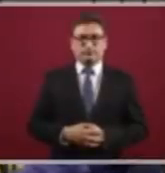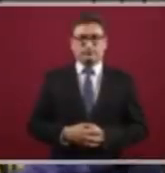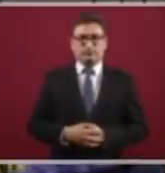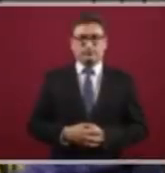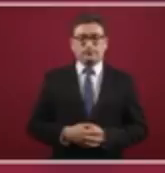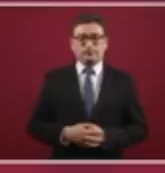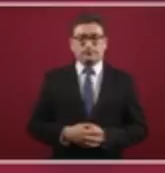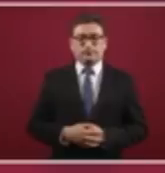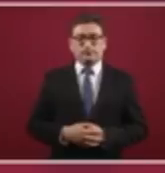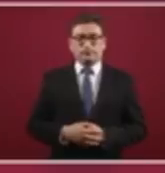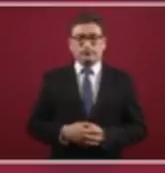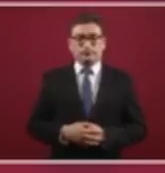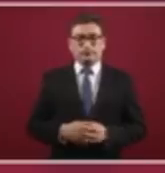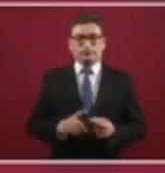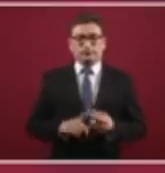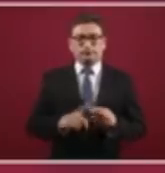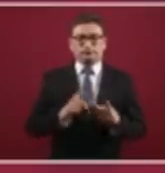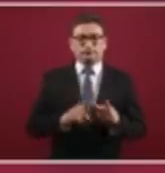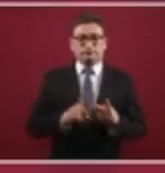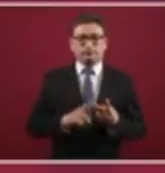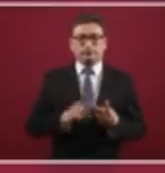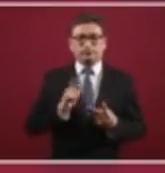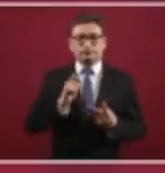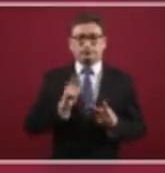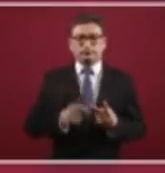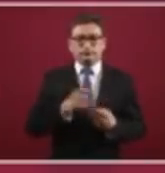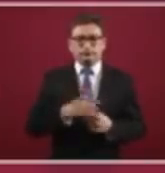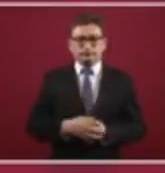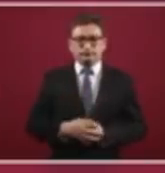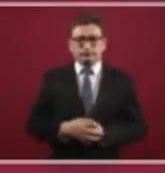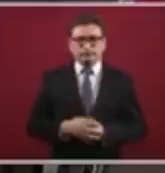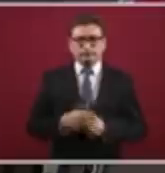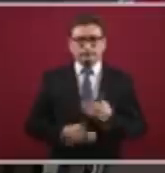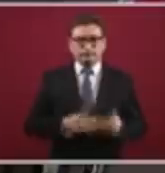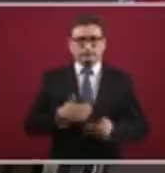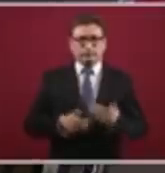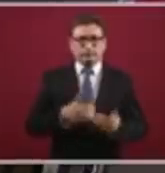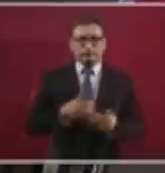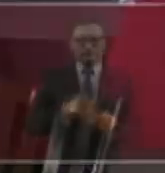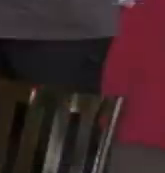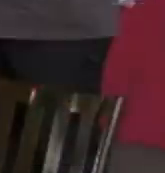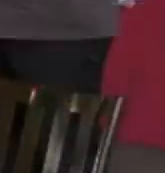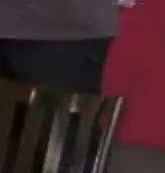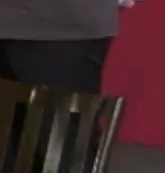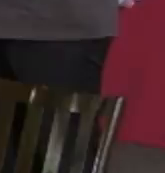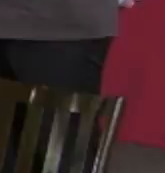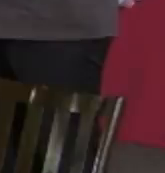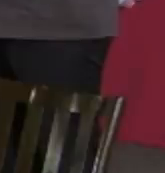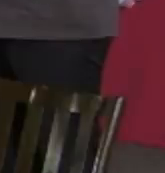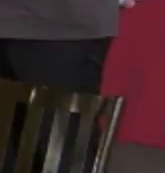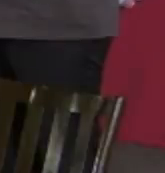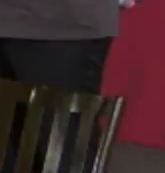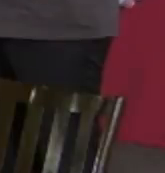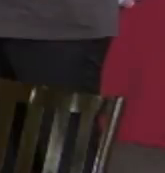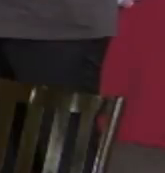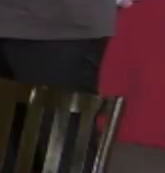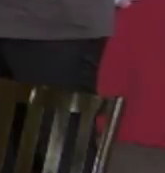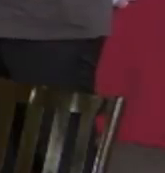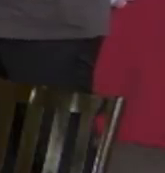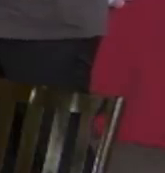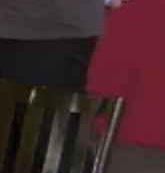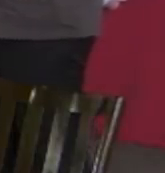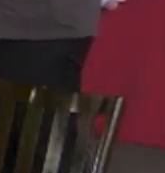una segunda en donde la operación fundamentalmente se dio en el municipio de iguala y su zona suburbana